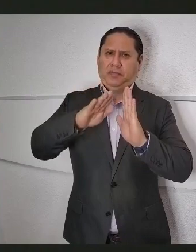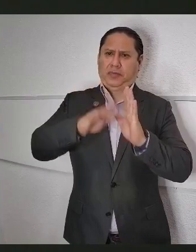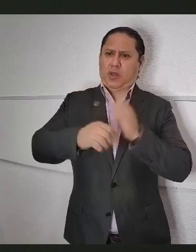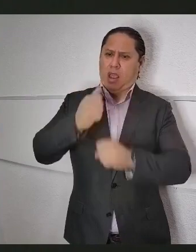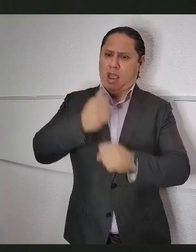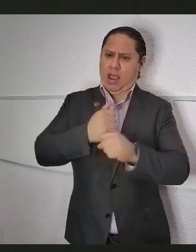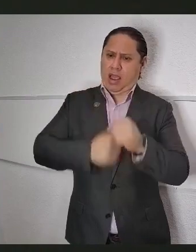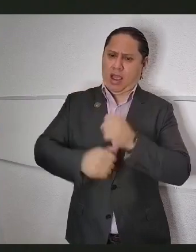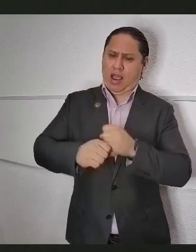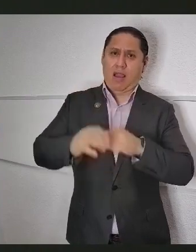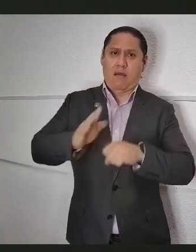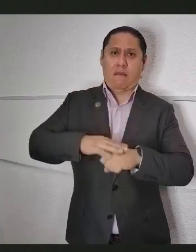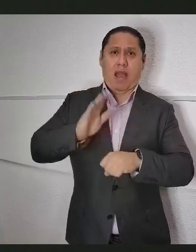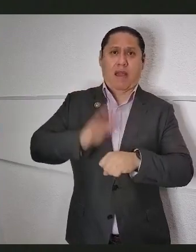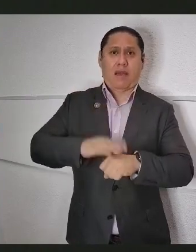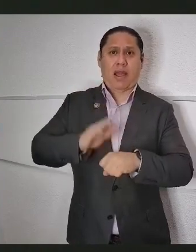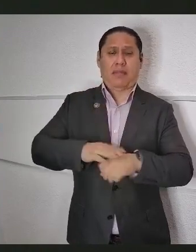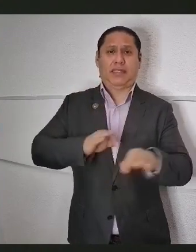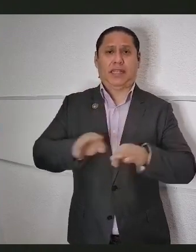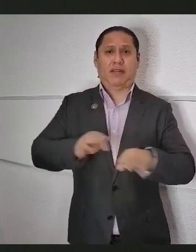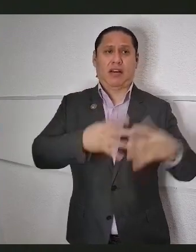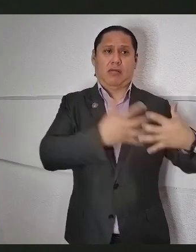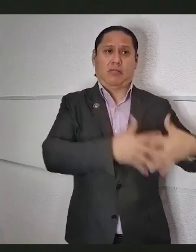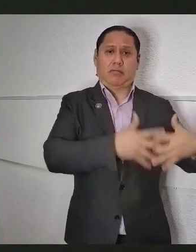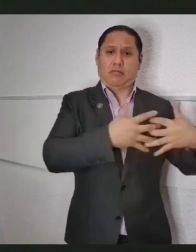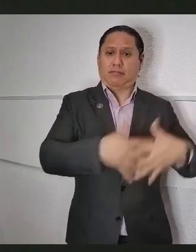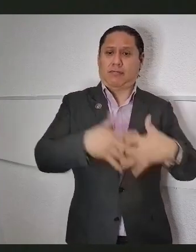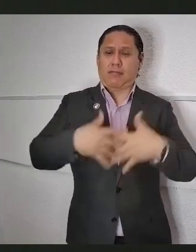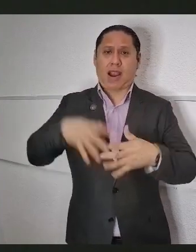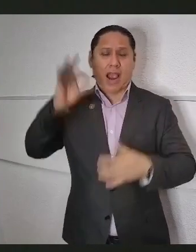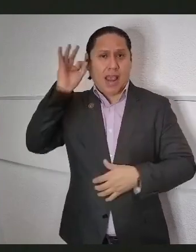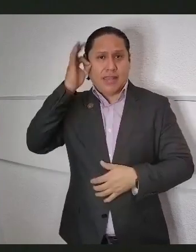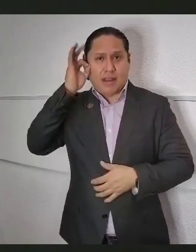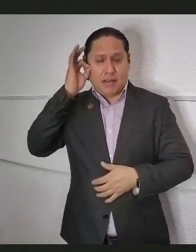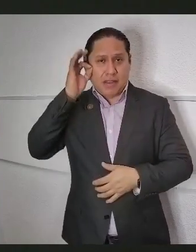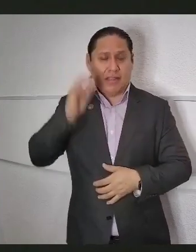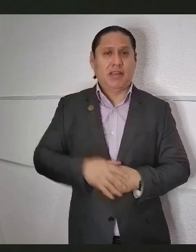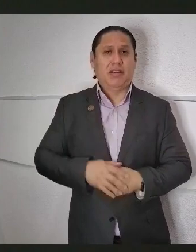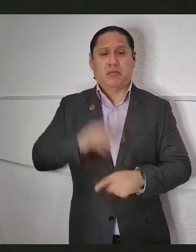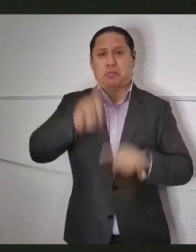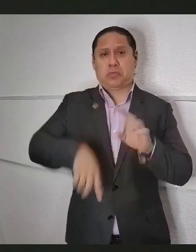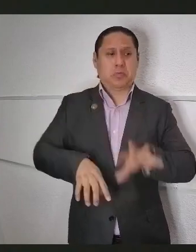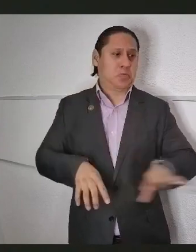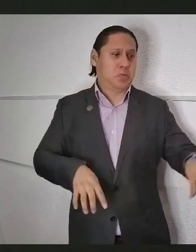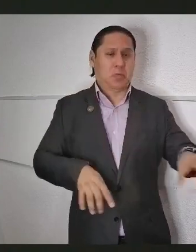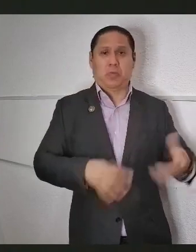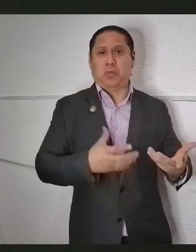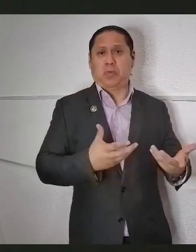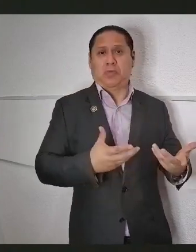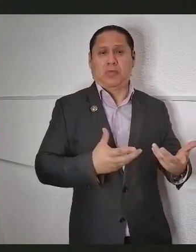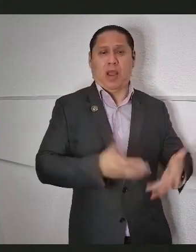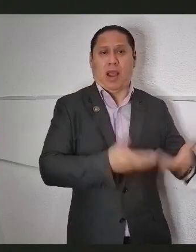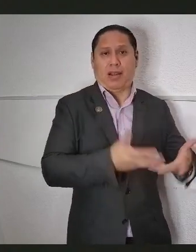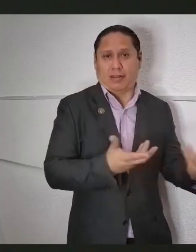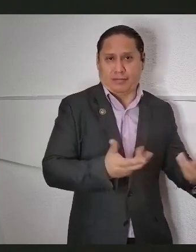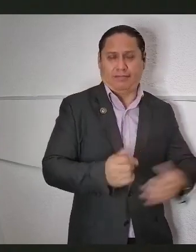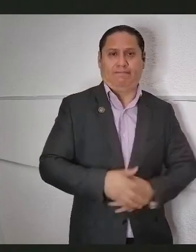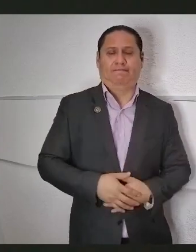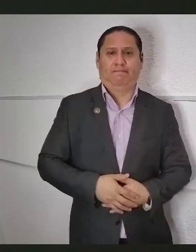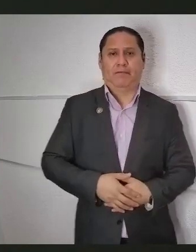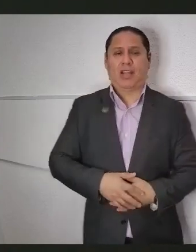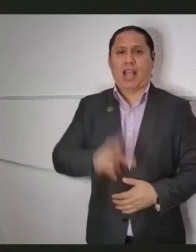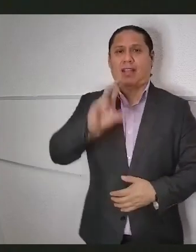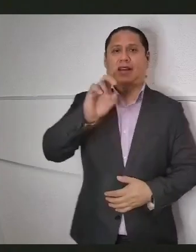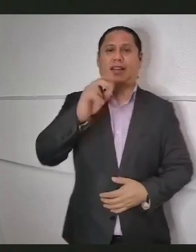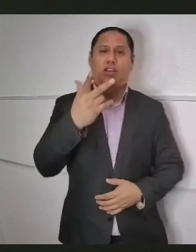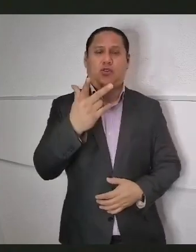más trabajadores en el comercio y en los servicios que en la agricultura. El 38% trabaja